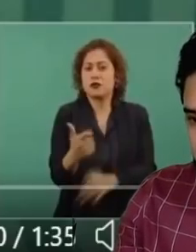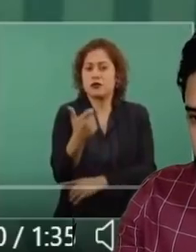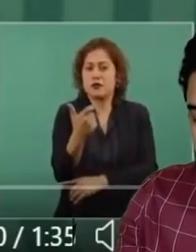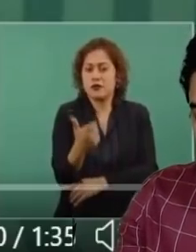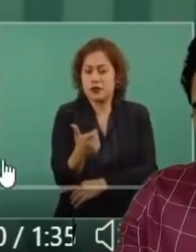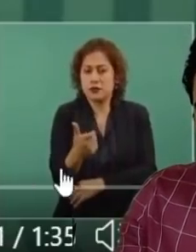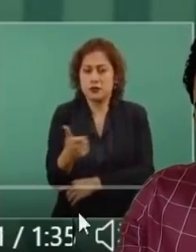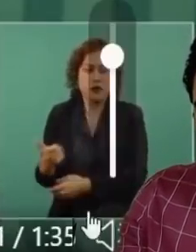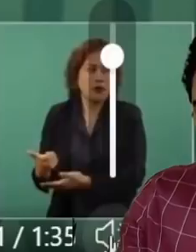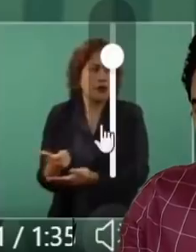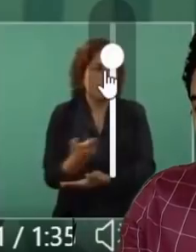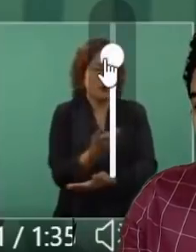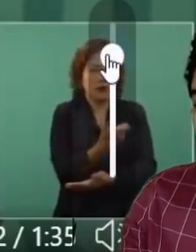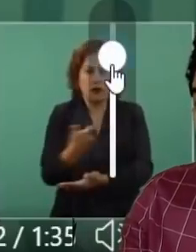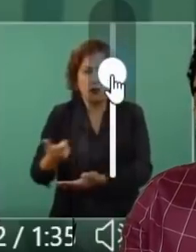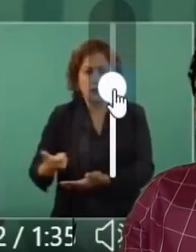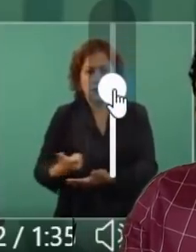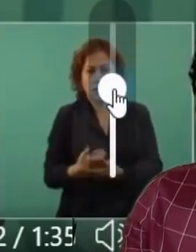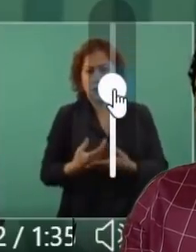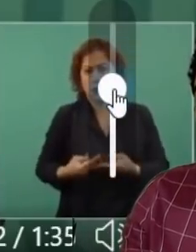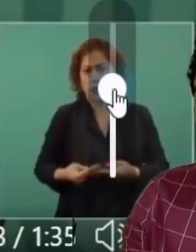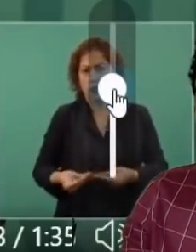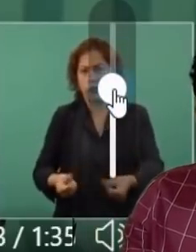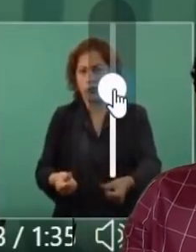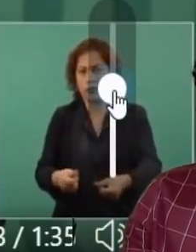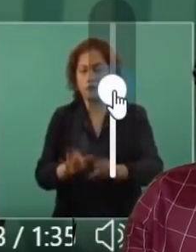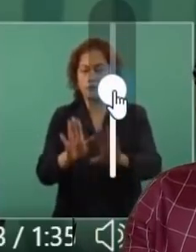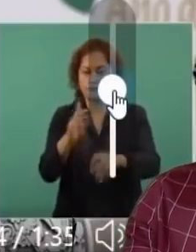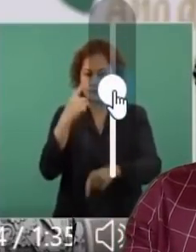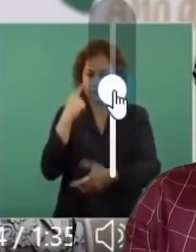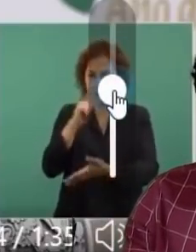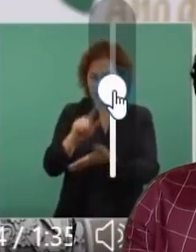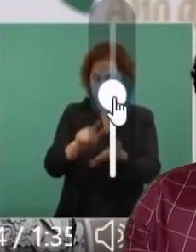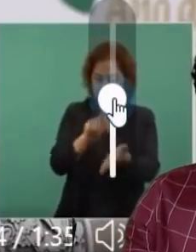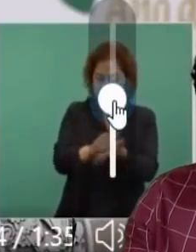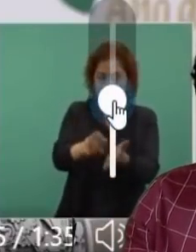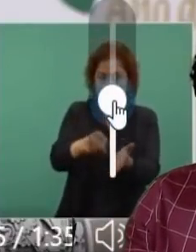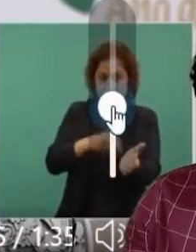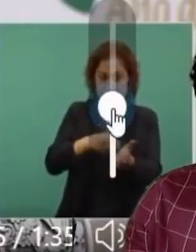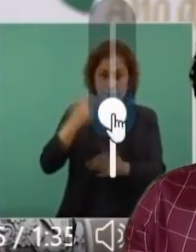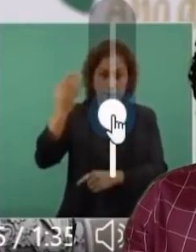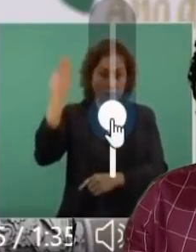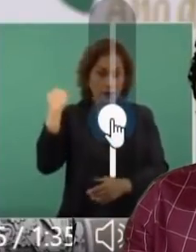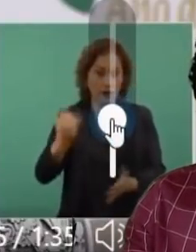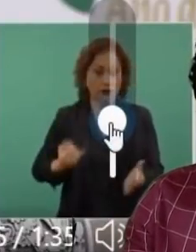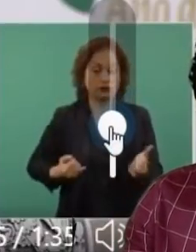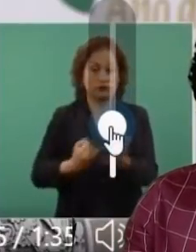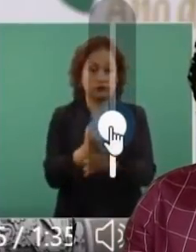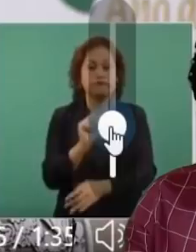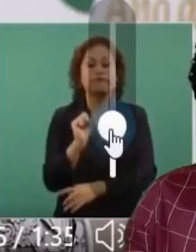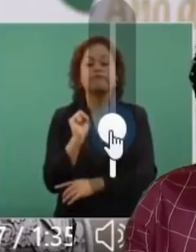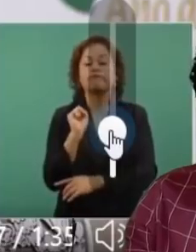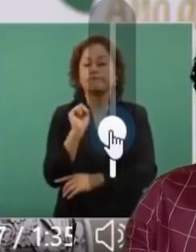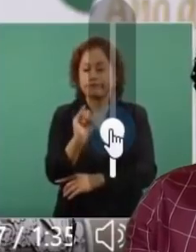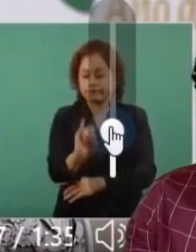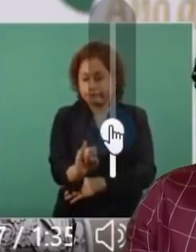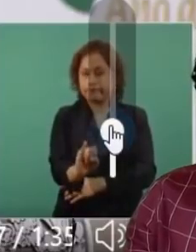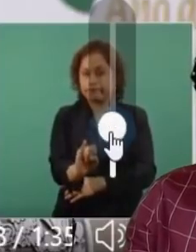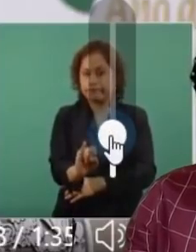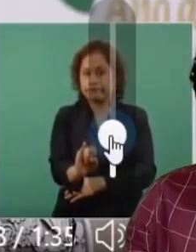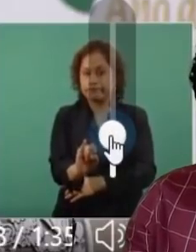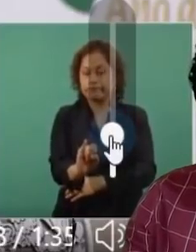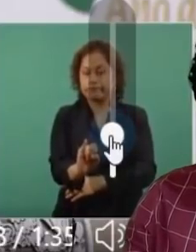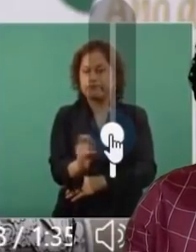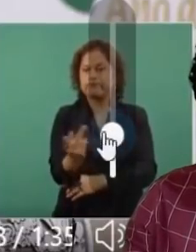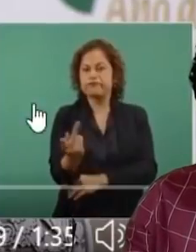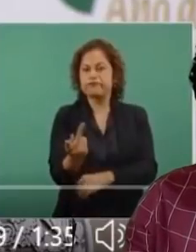desarrollo. La reforma energética tuvo bien convertir a la gran empresa del Estado en una